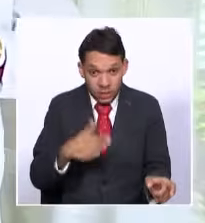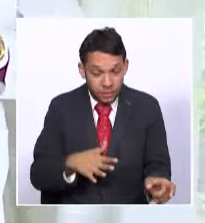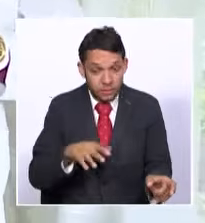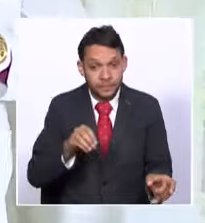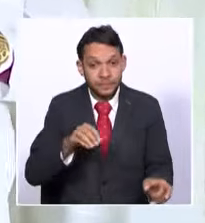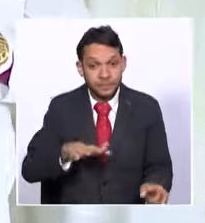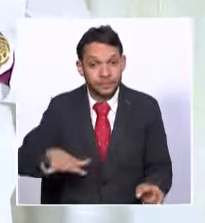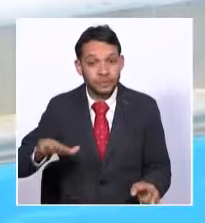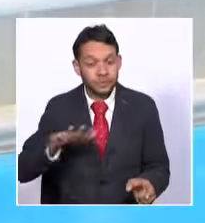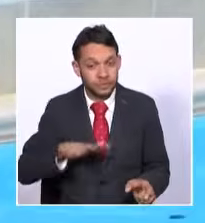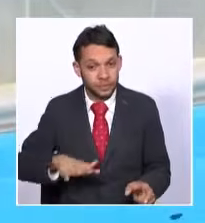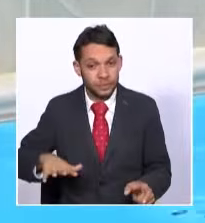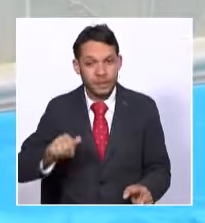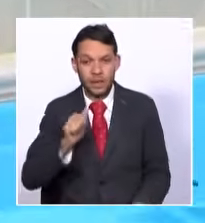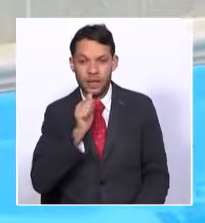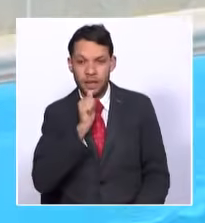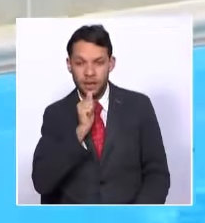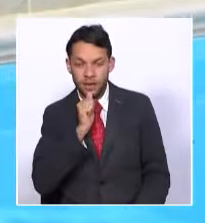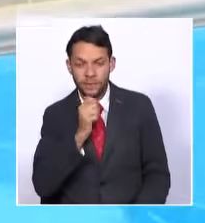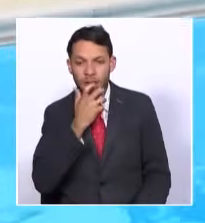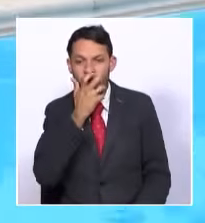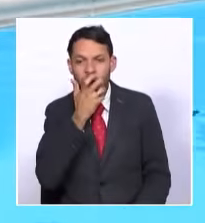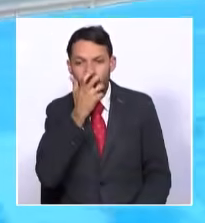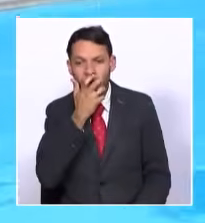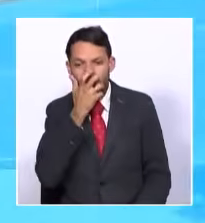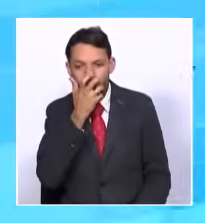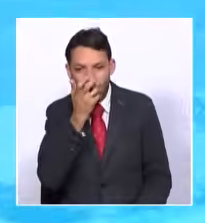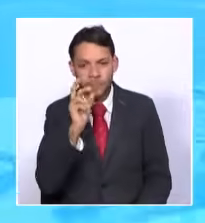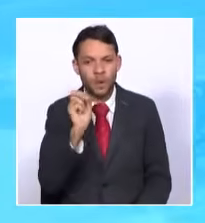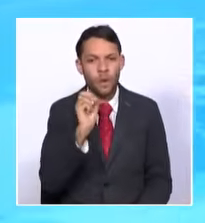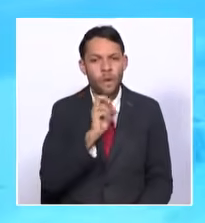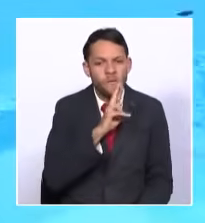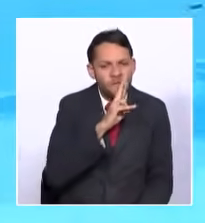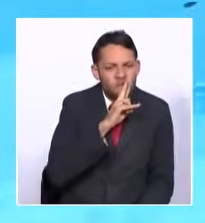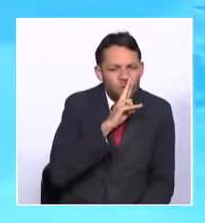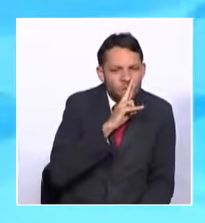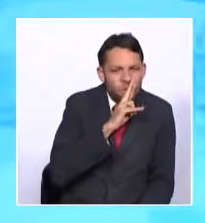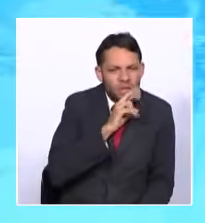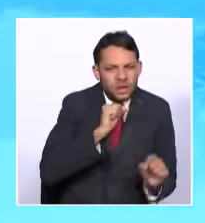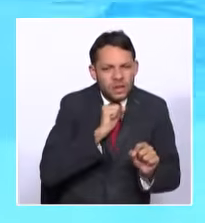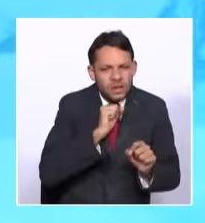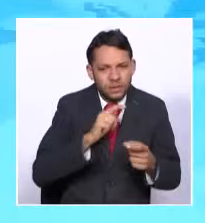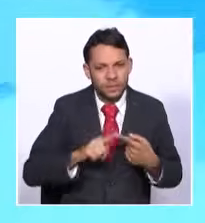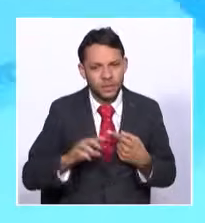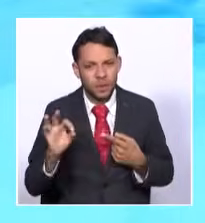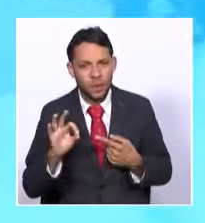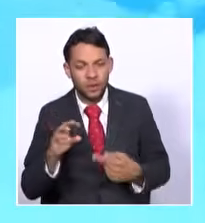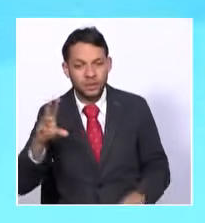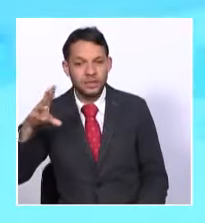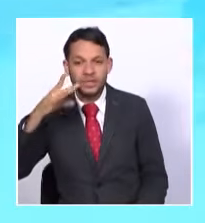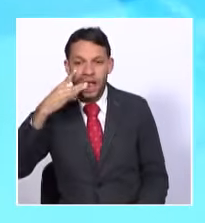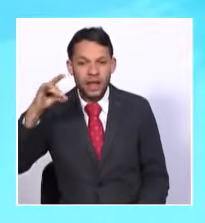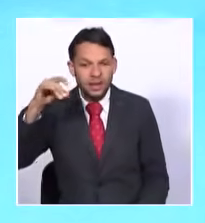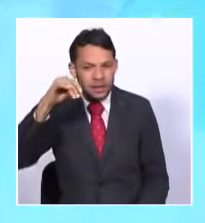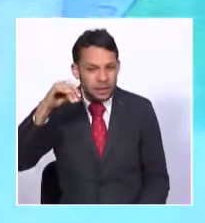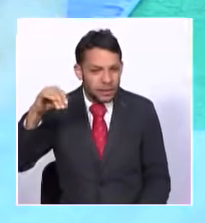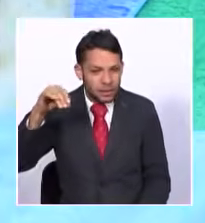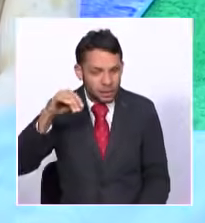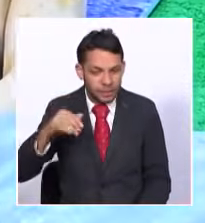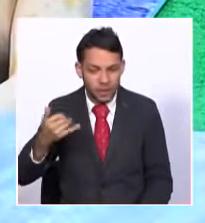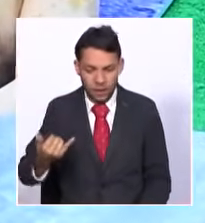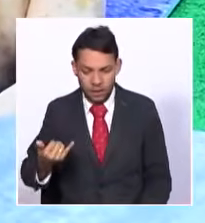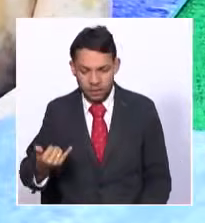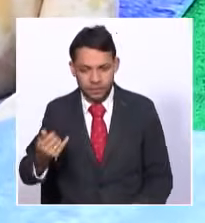baño turco, de las piscinas caliente, fría, con hielo, con minerales y demás, y sales, el paciente pasa a este